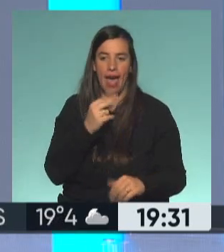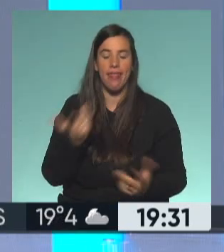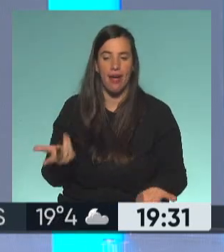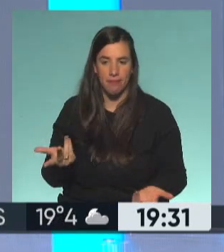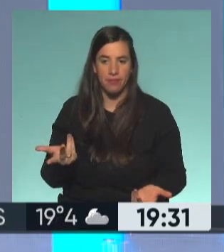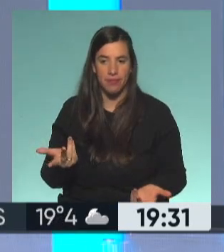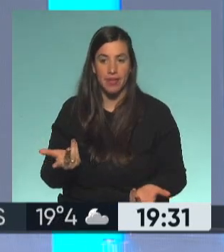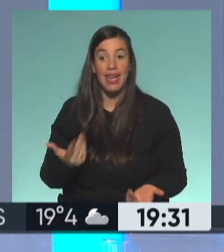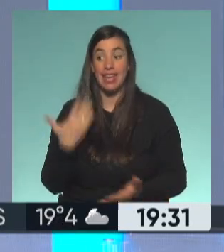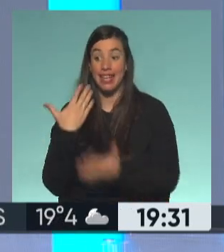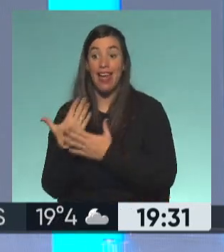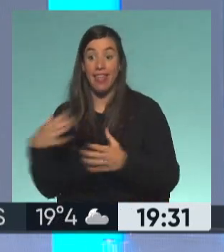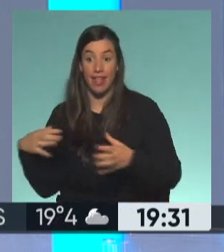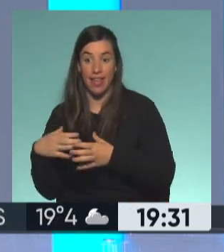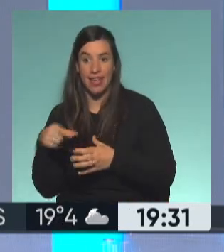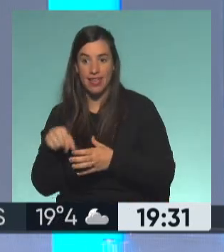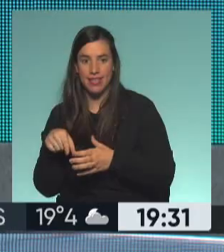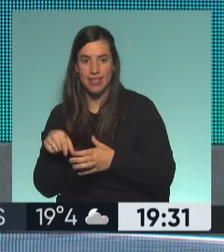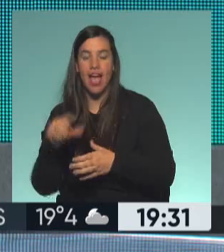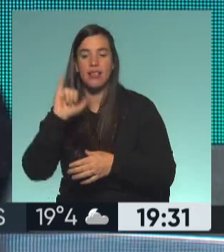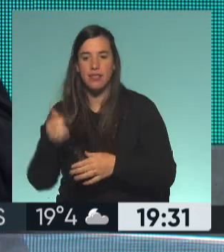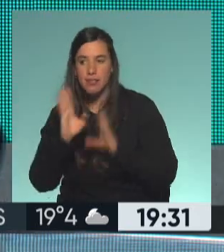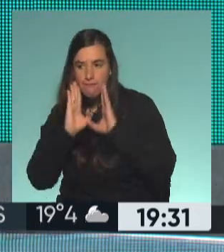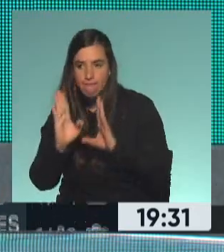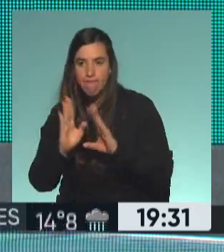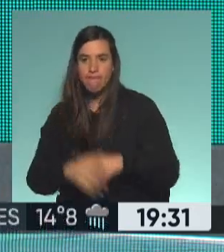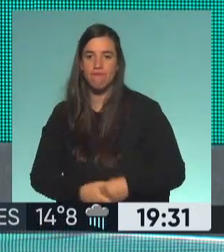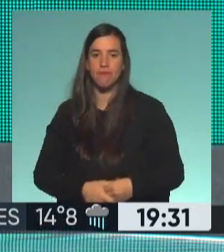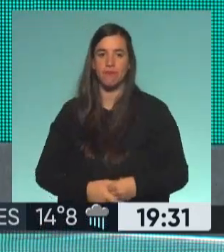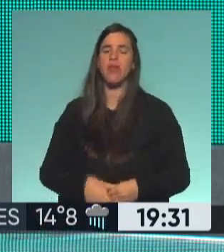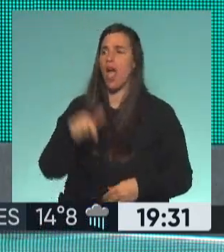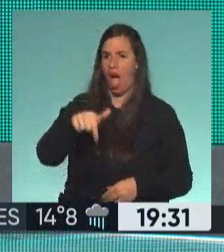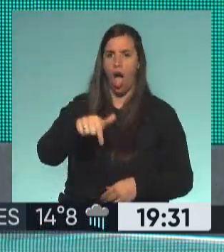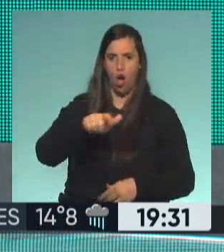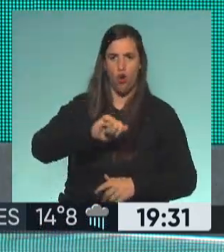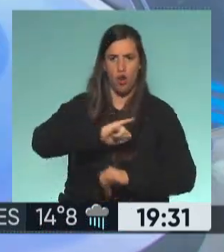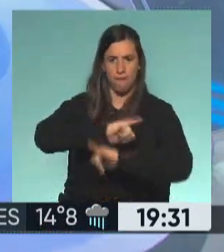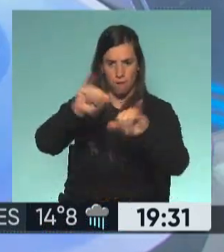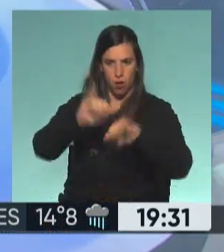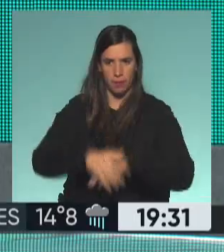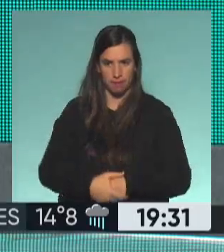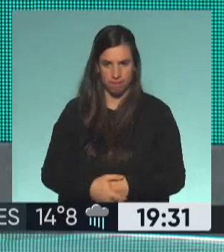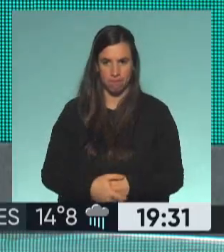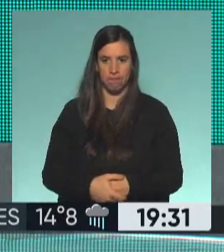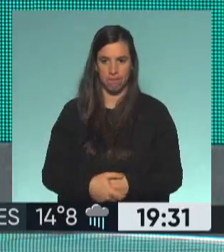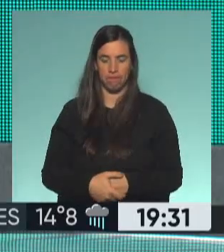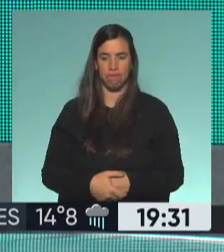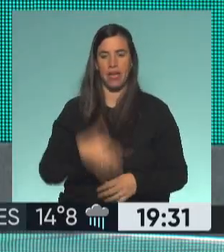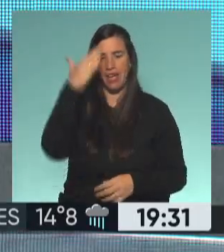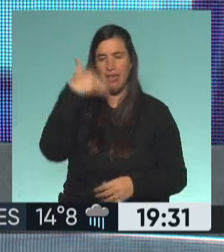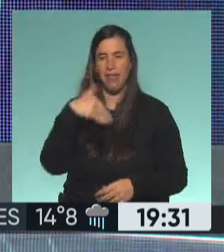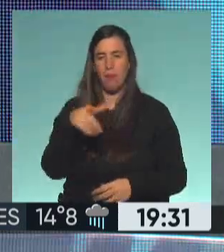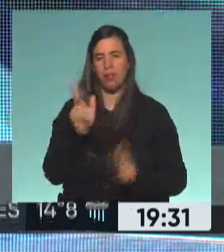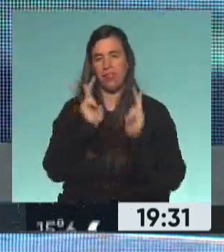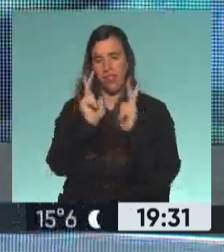derecha novedosa, radical. ¿Escuchaste este informe? ¿Escuchaste este informe? No te lo pierdas. No. Mirá, y ahí Osvaldo te dice al